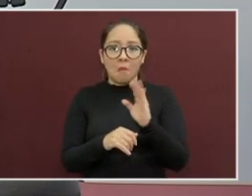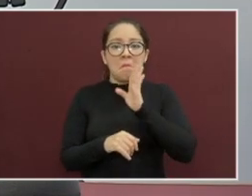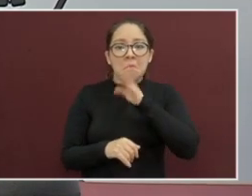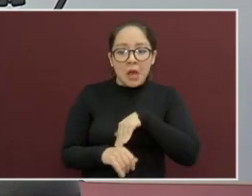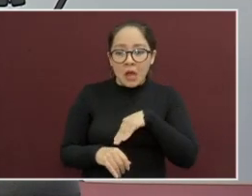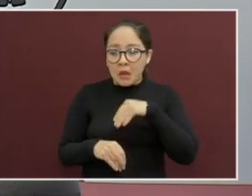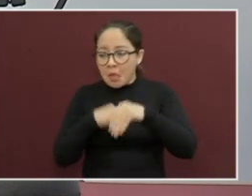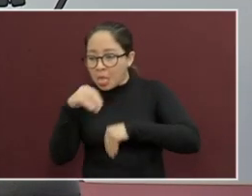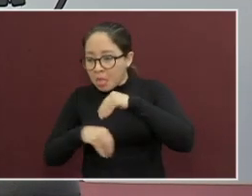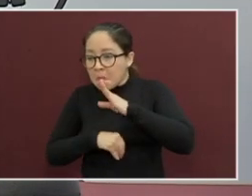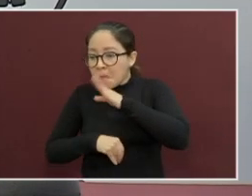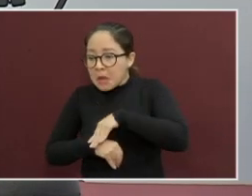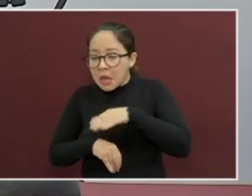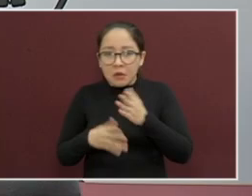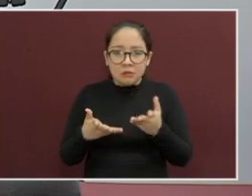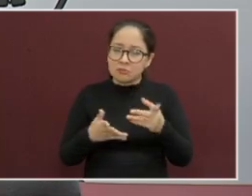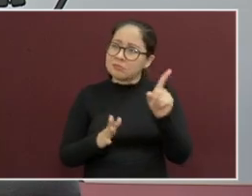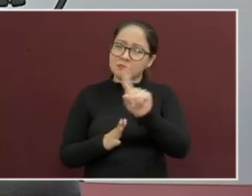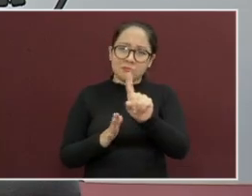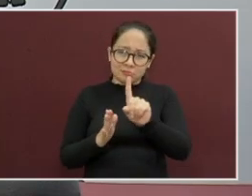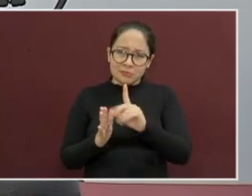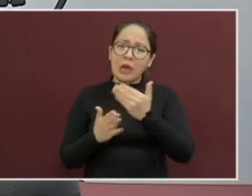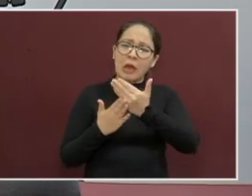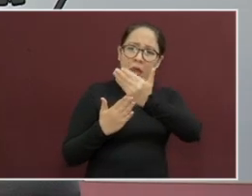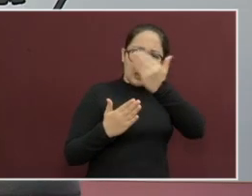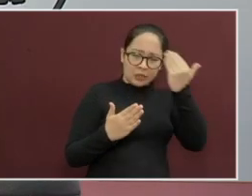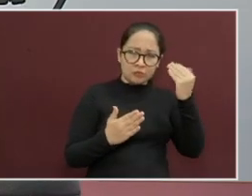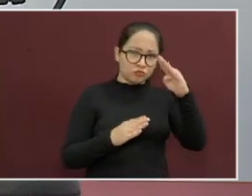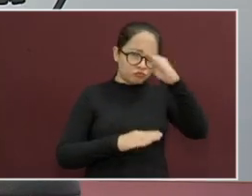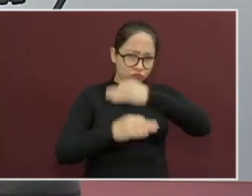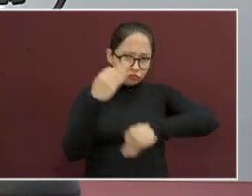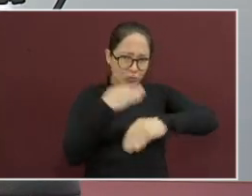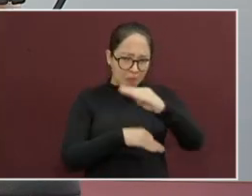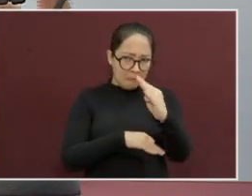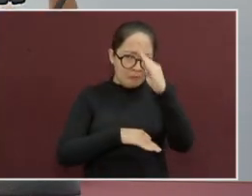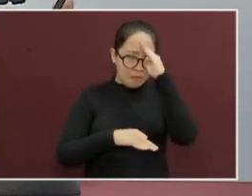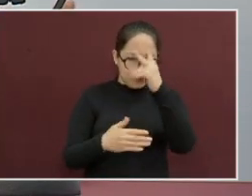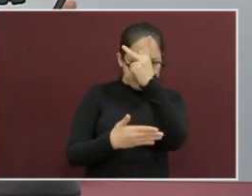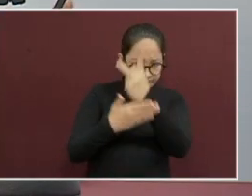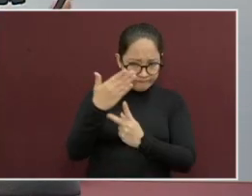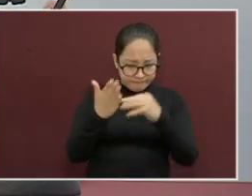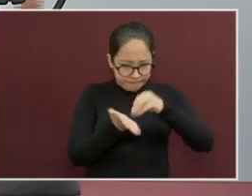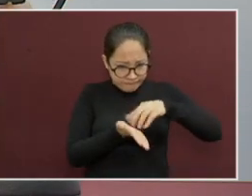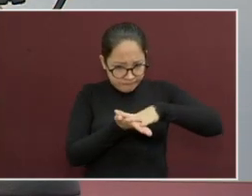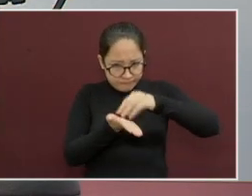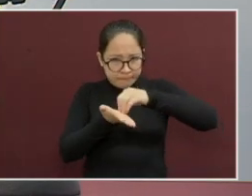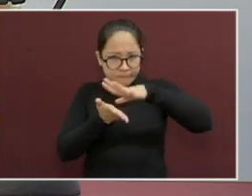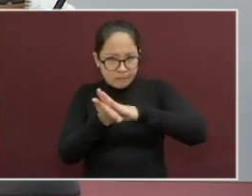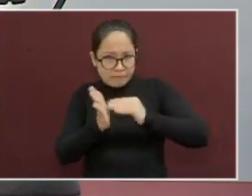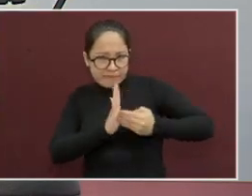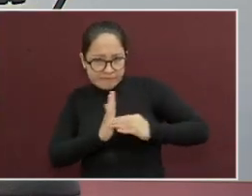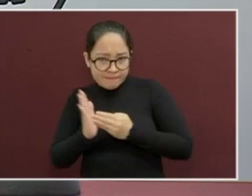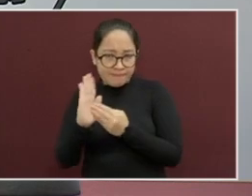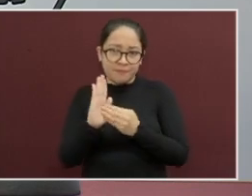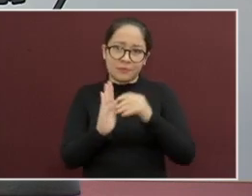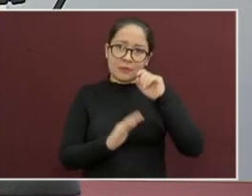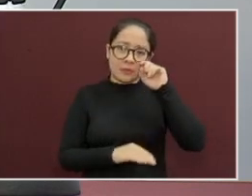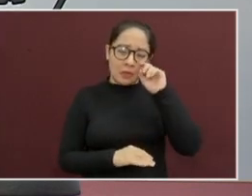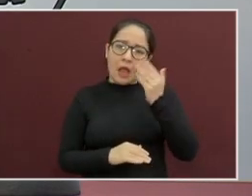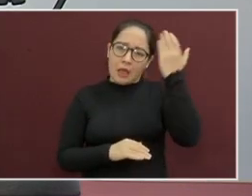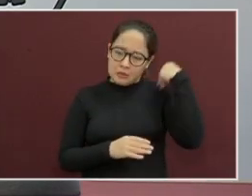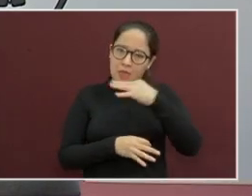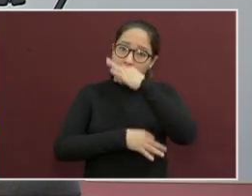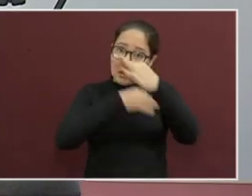como lo he dicho en repetidas ocasiones todo este gran trabajo tendrá mayor efectividad